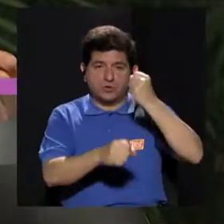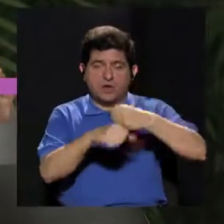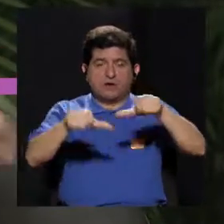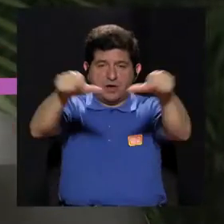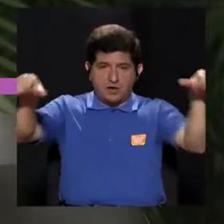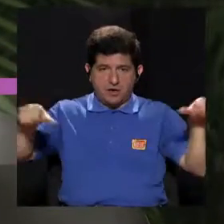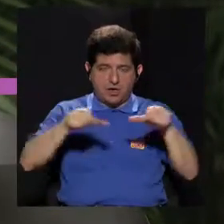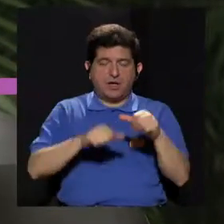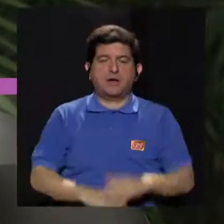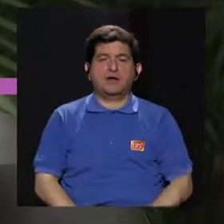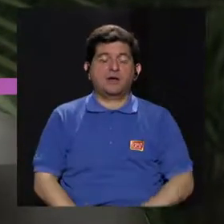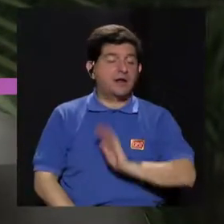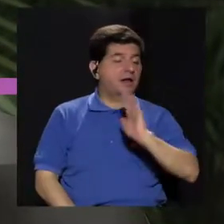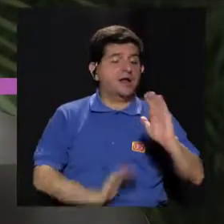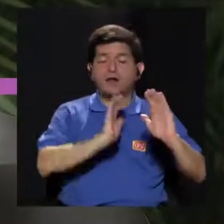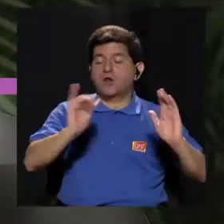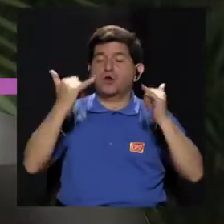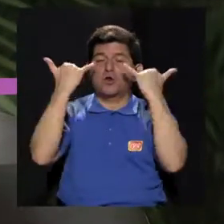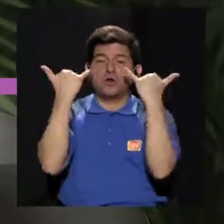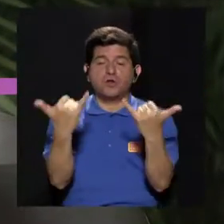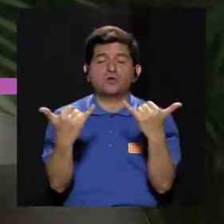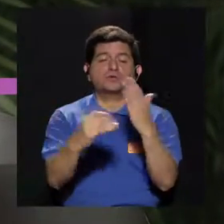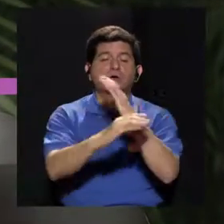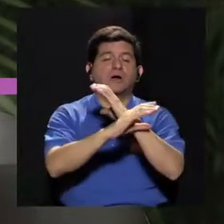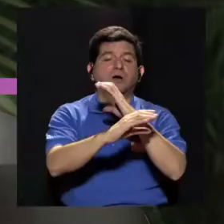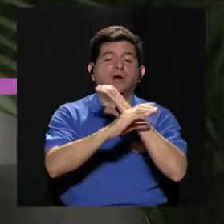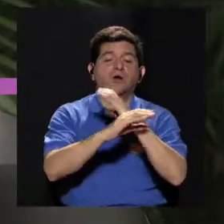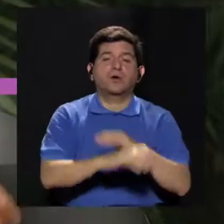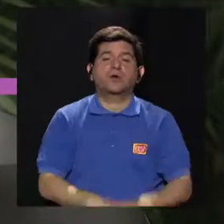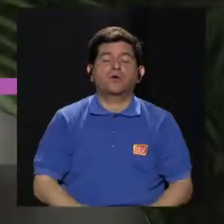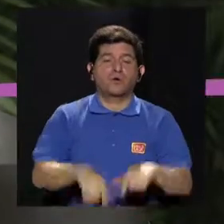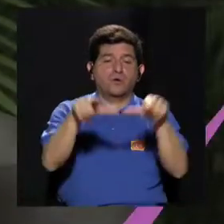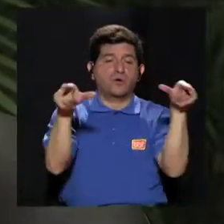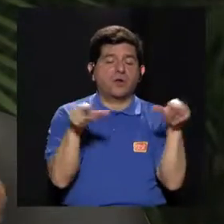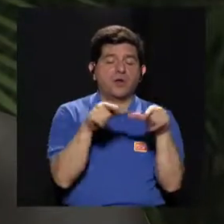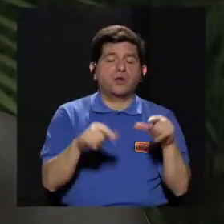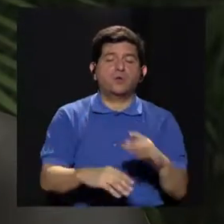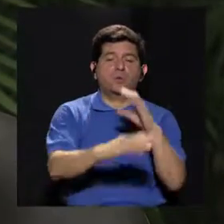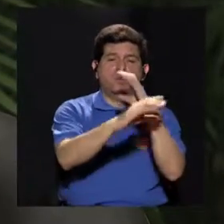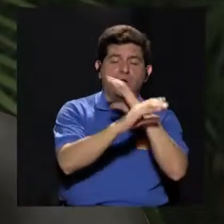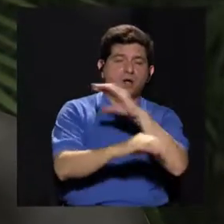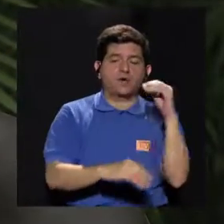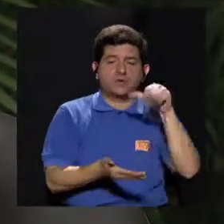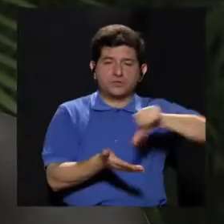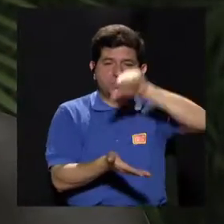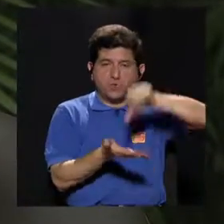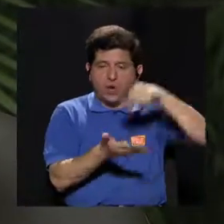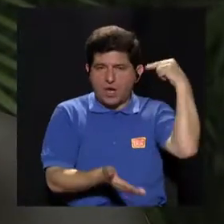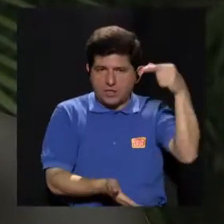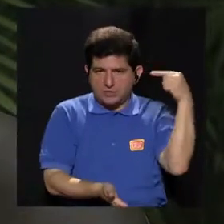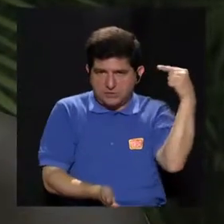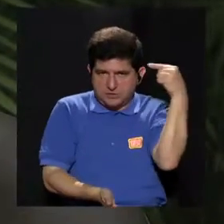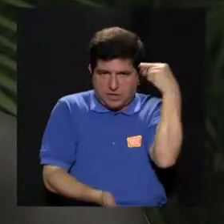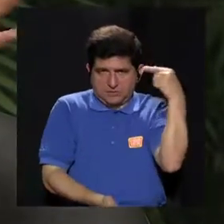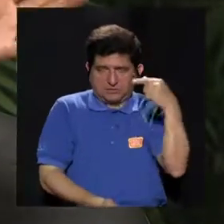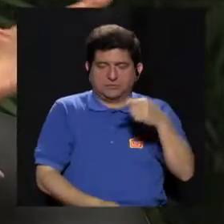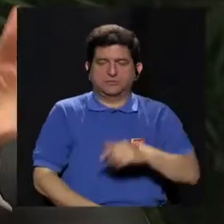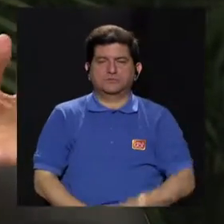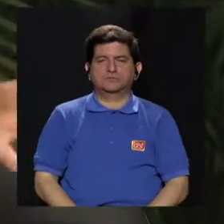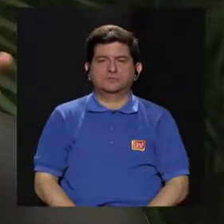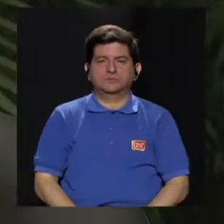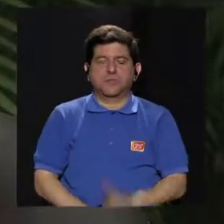mercado laboral, muchos de nuestros niños están siendo cuidados en guarderías o en centros gubernamentales,